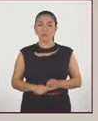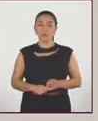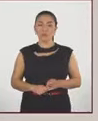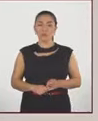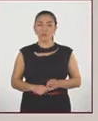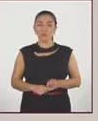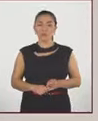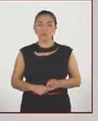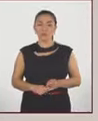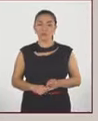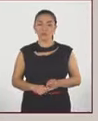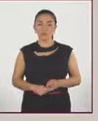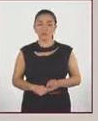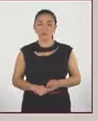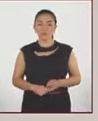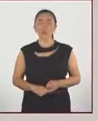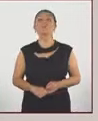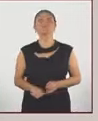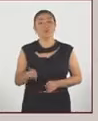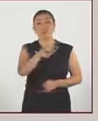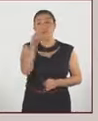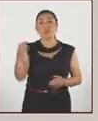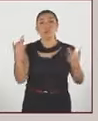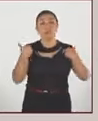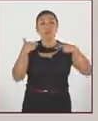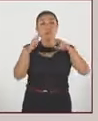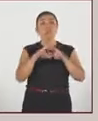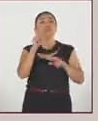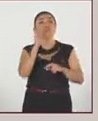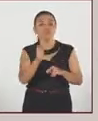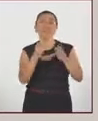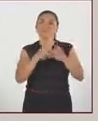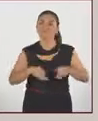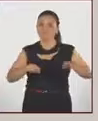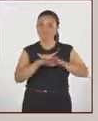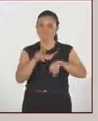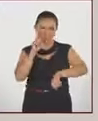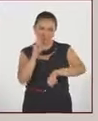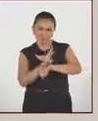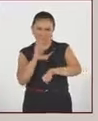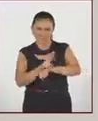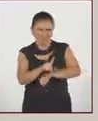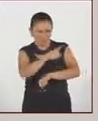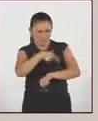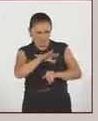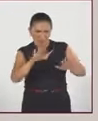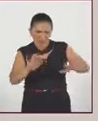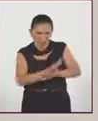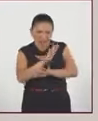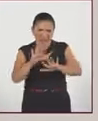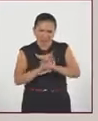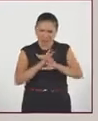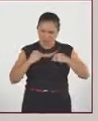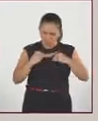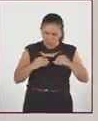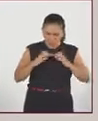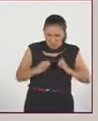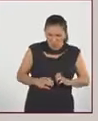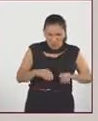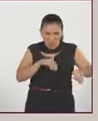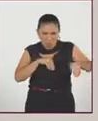En cuanto al rol del docente, pues es importante ver los cambios en la movilidad, promover la actividad